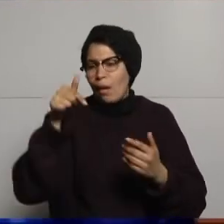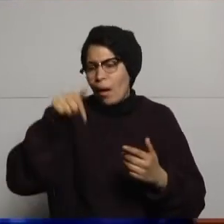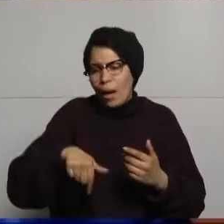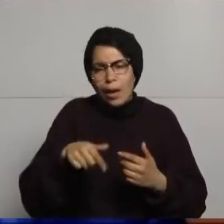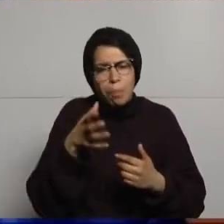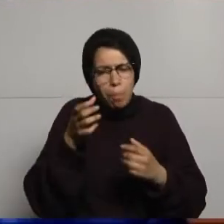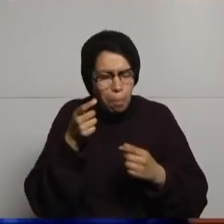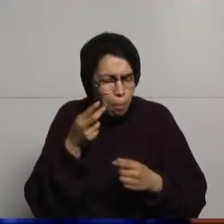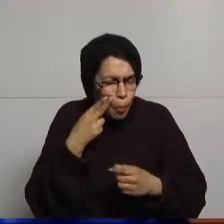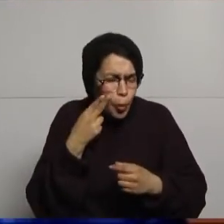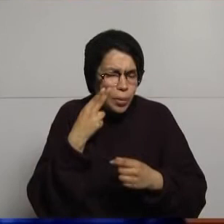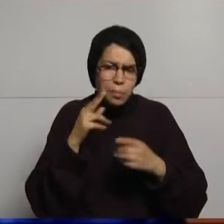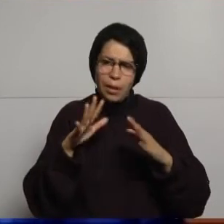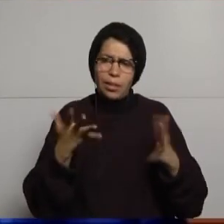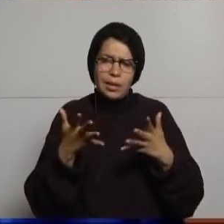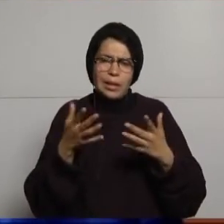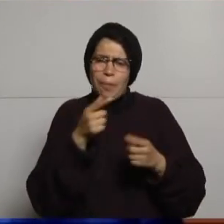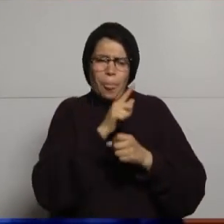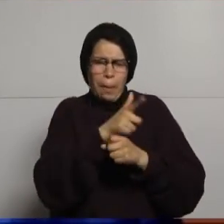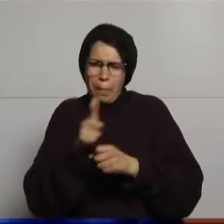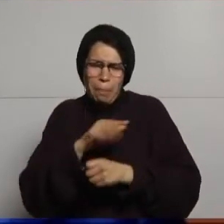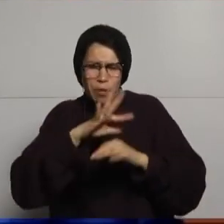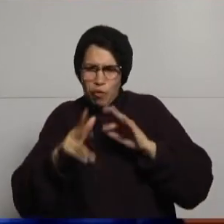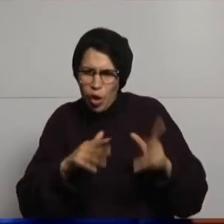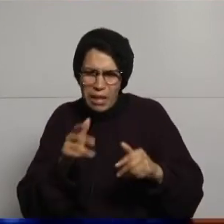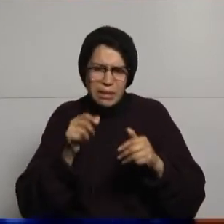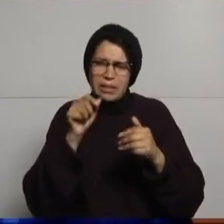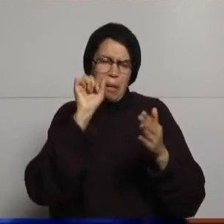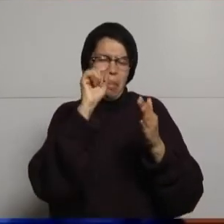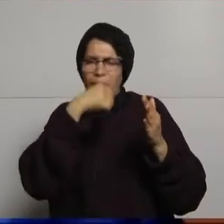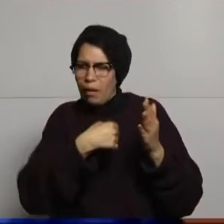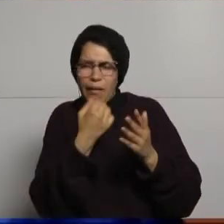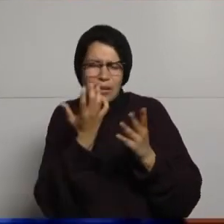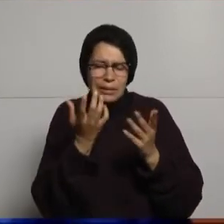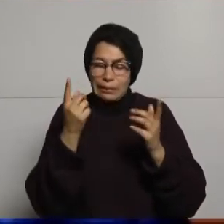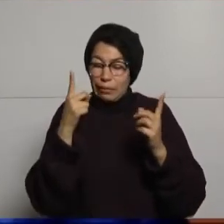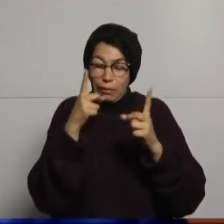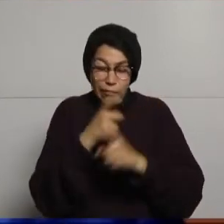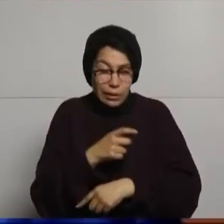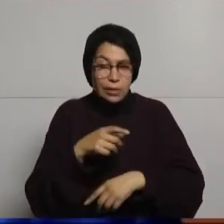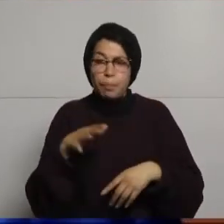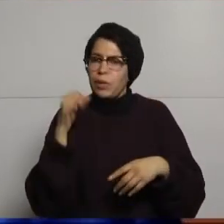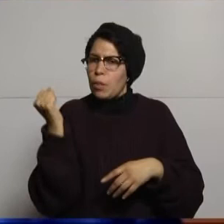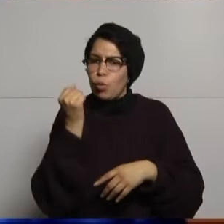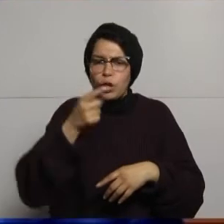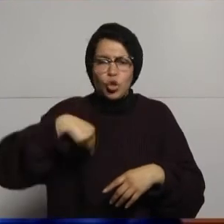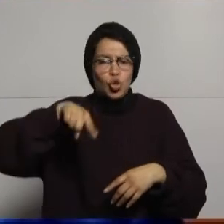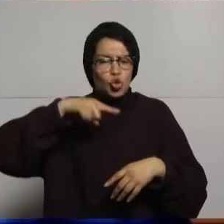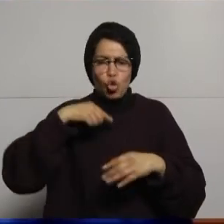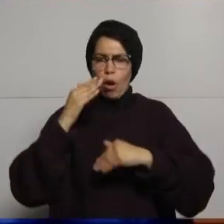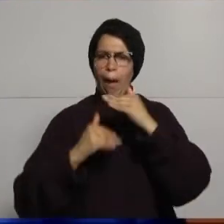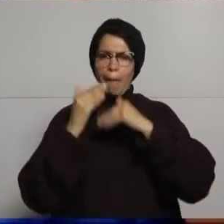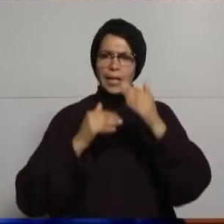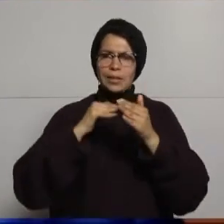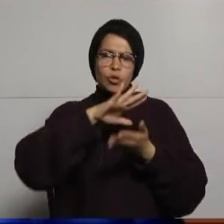capaces nosotros de superar en Colombia estas múltiples violencias. Yo creo que necesitamos construirnos como sociedad, y lo digital tiene que ser una herramienta, pero